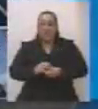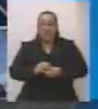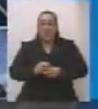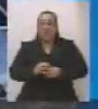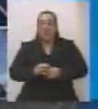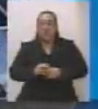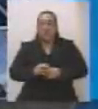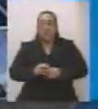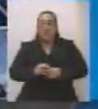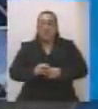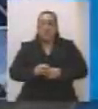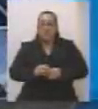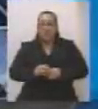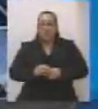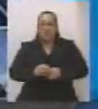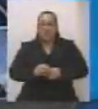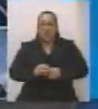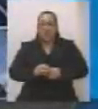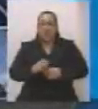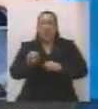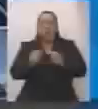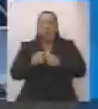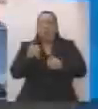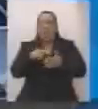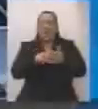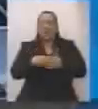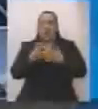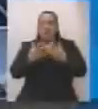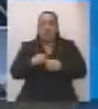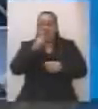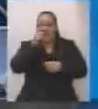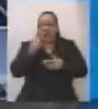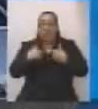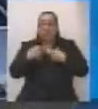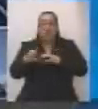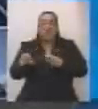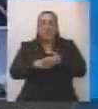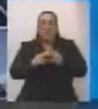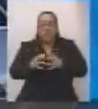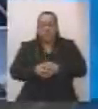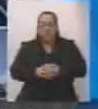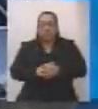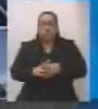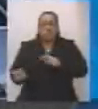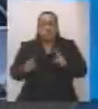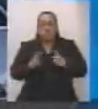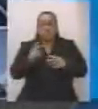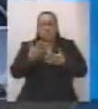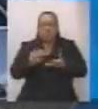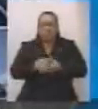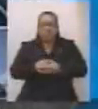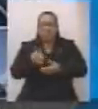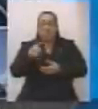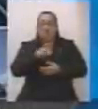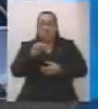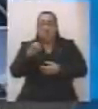tanto programas de cómputo como arroz, y las empresas del país rico tenían que producir ambos productos,